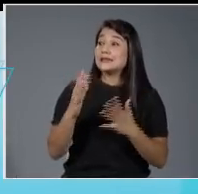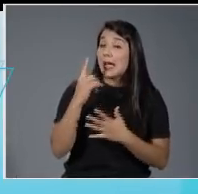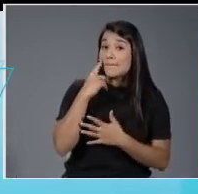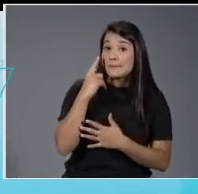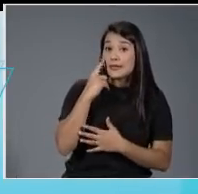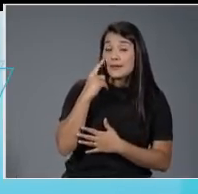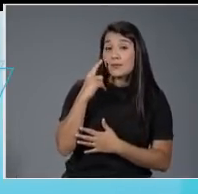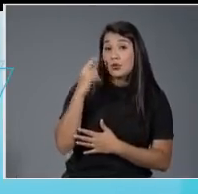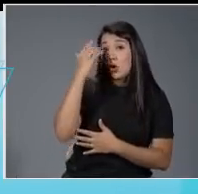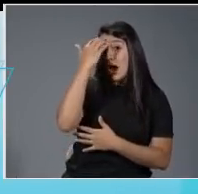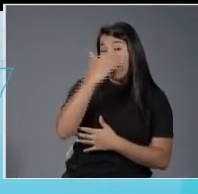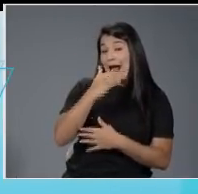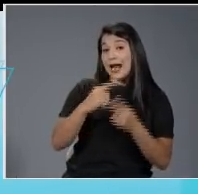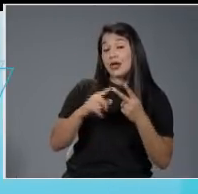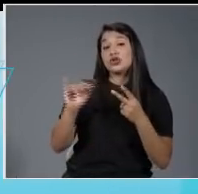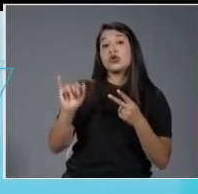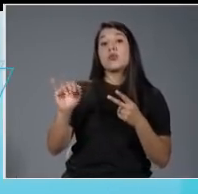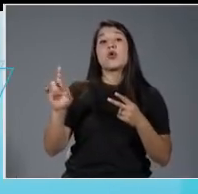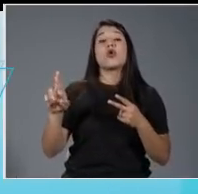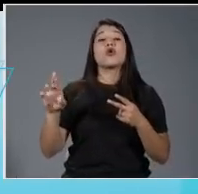don Carlos como a don Rodolfo en